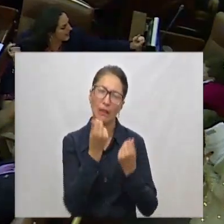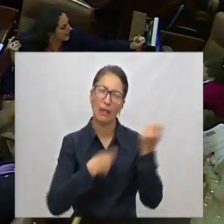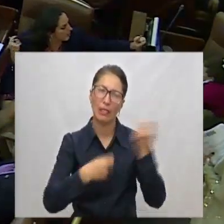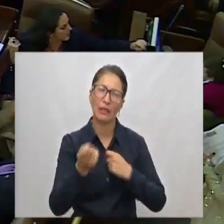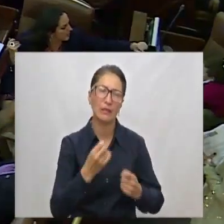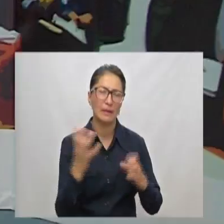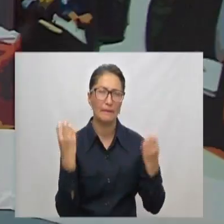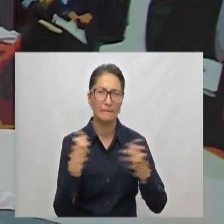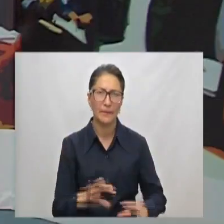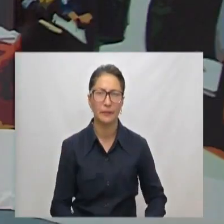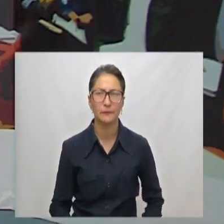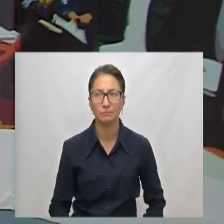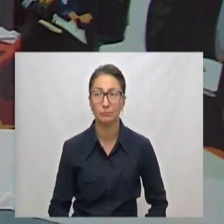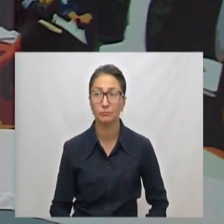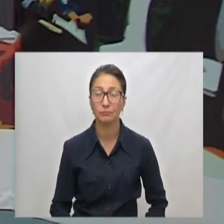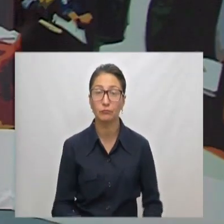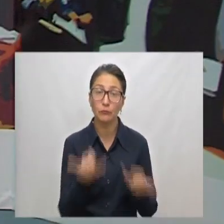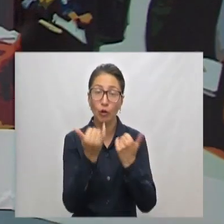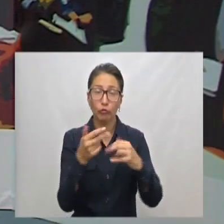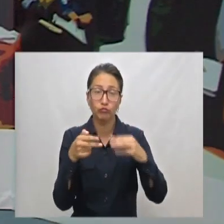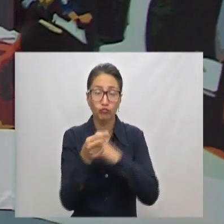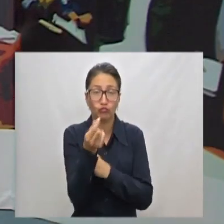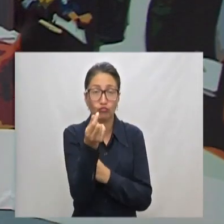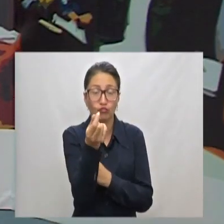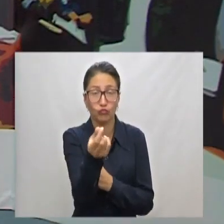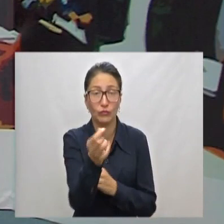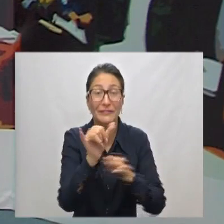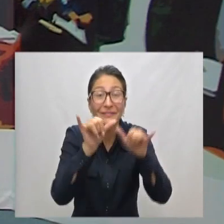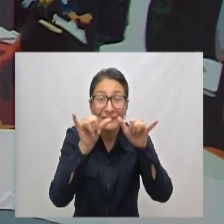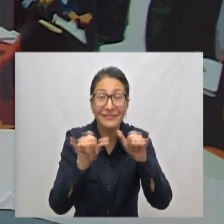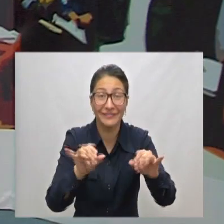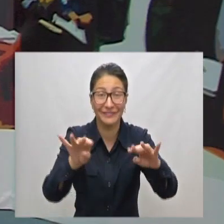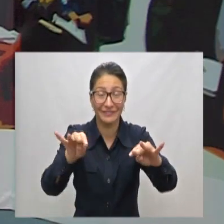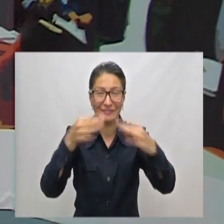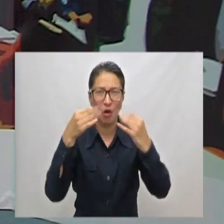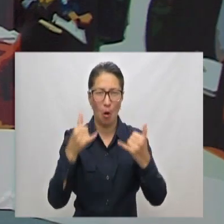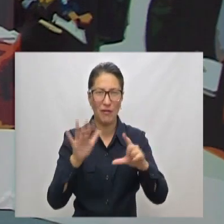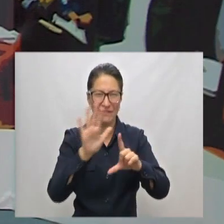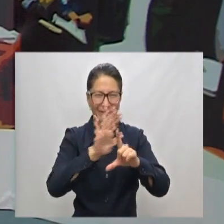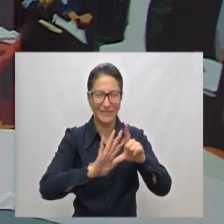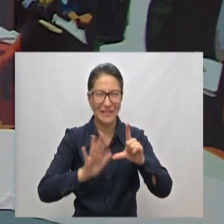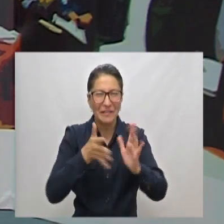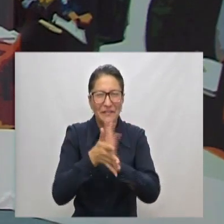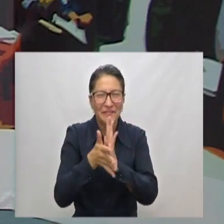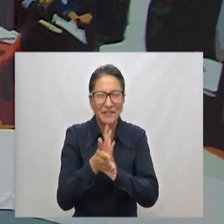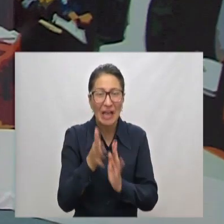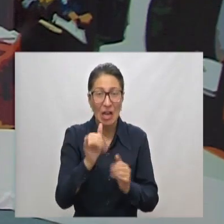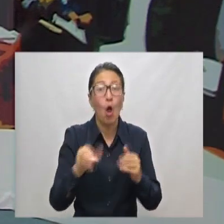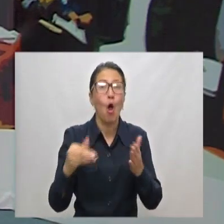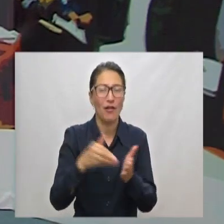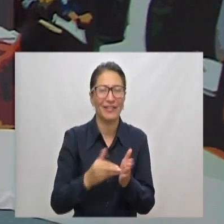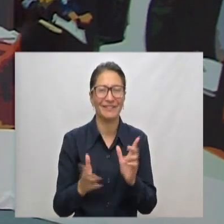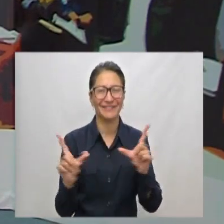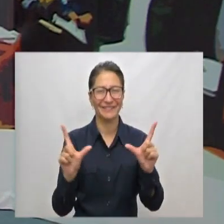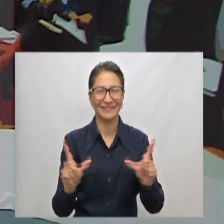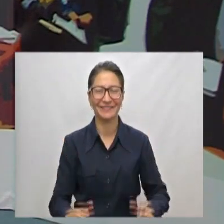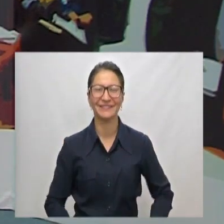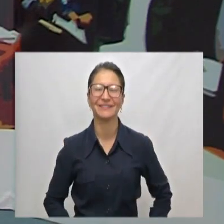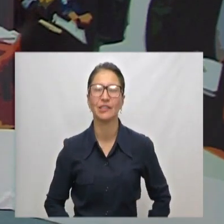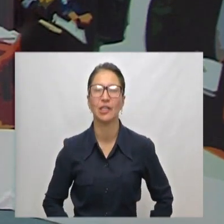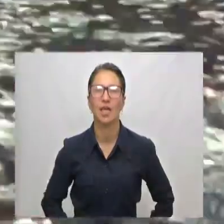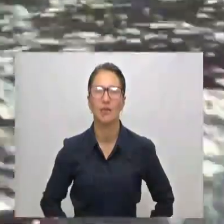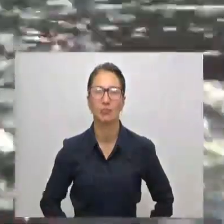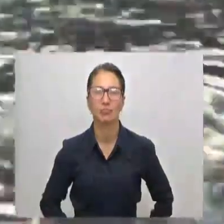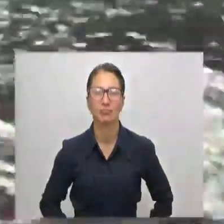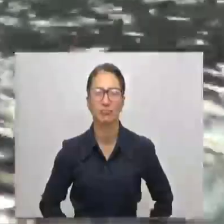involucrados. Vamos a hacer una nueva pausa en Colombia Tiene Control, pero no se vayan. Aquí está nuestro clip informativo y enseguida estaremos de vuelta.